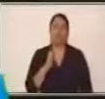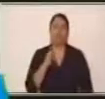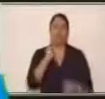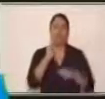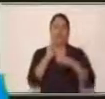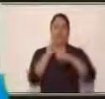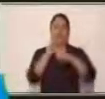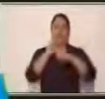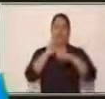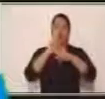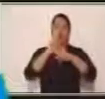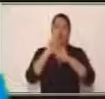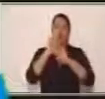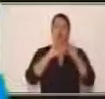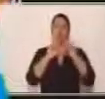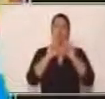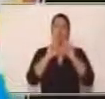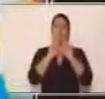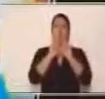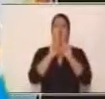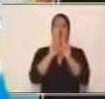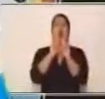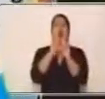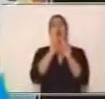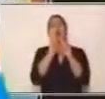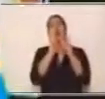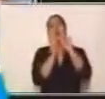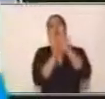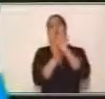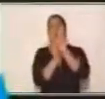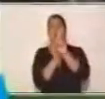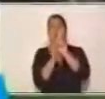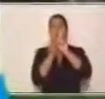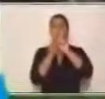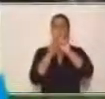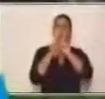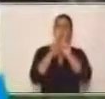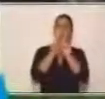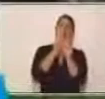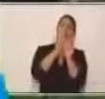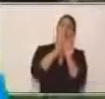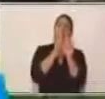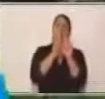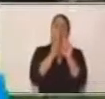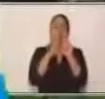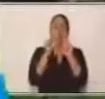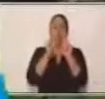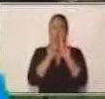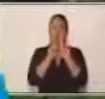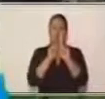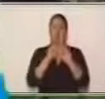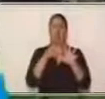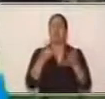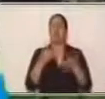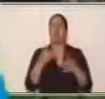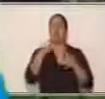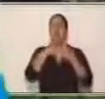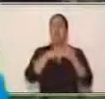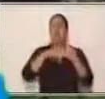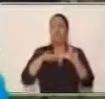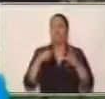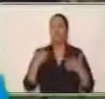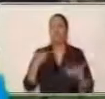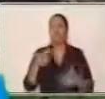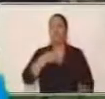van cerrando. Vamos a llamar a estas aberturas ángulos.